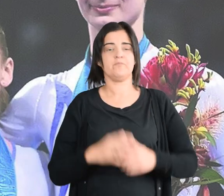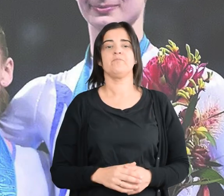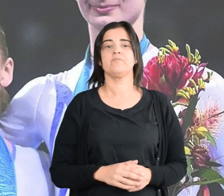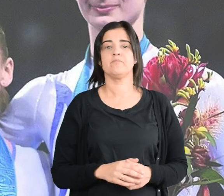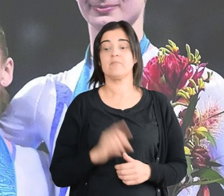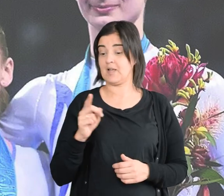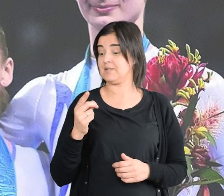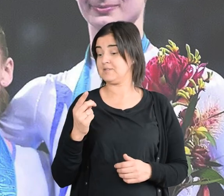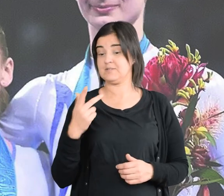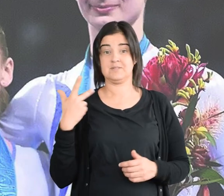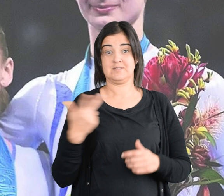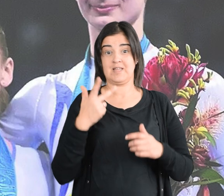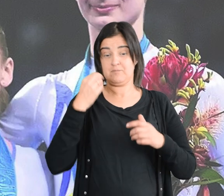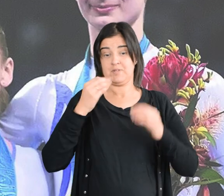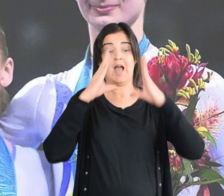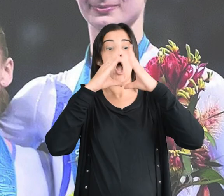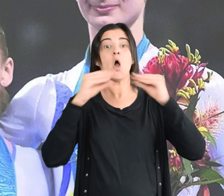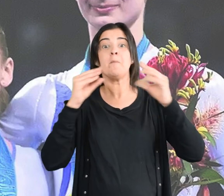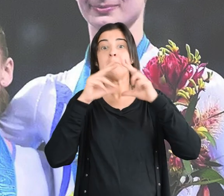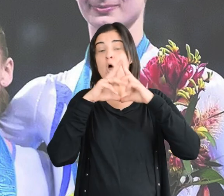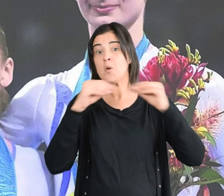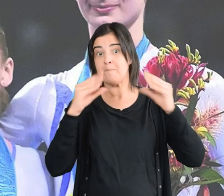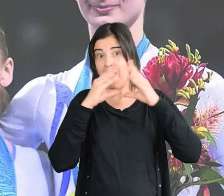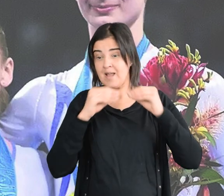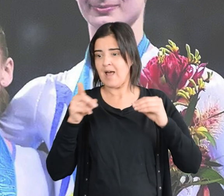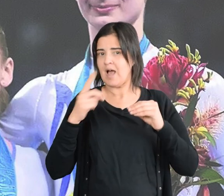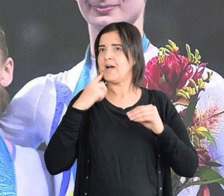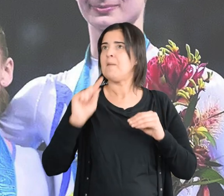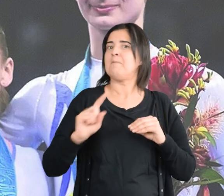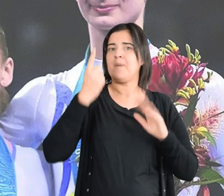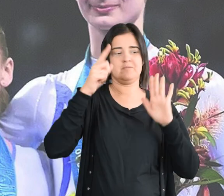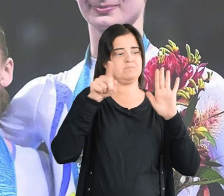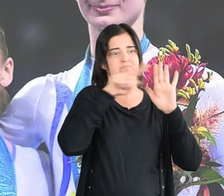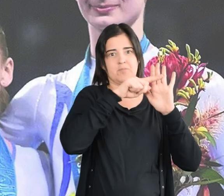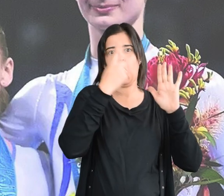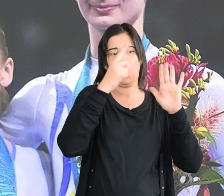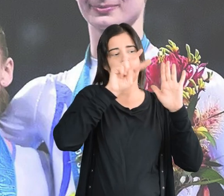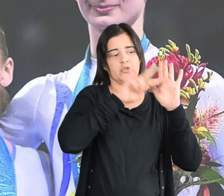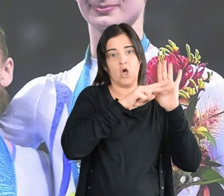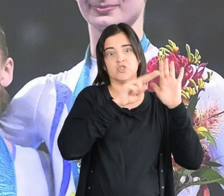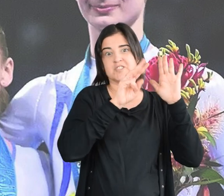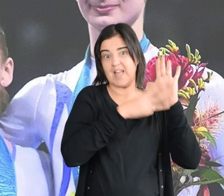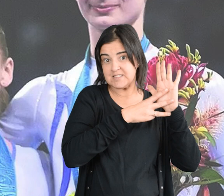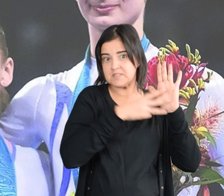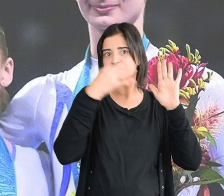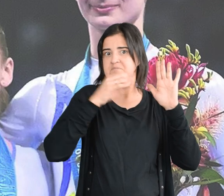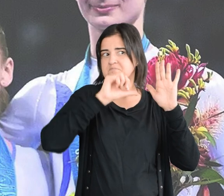de esta forma las rumanas conseguían un podio histórico ocupando los tres primeros puestos